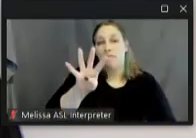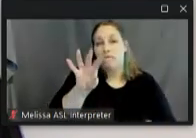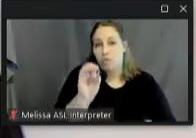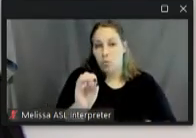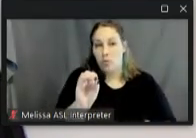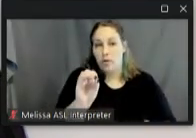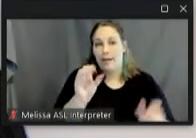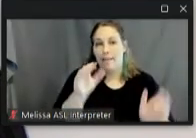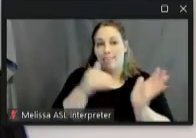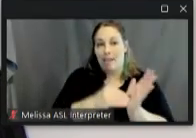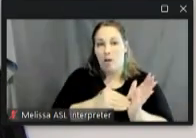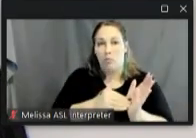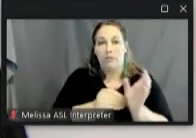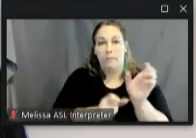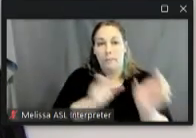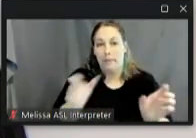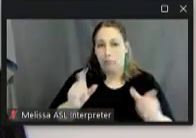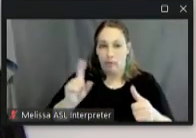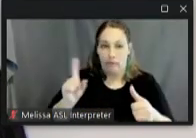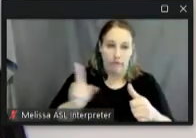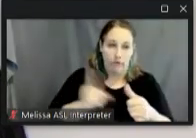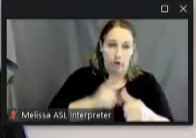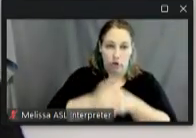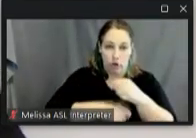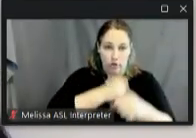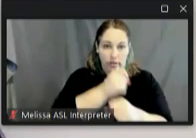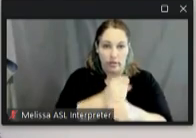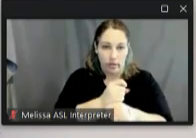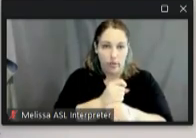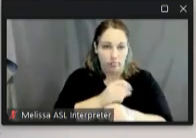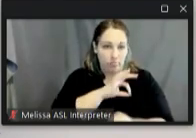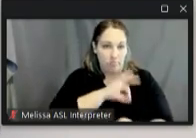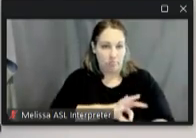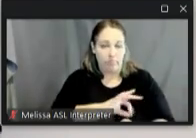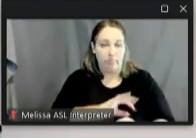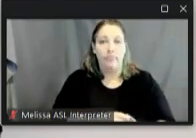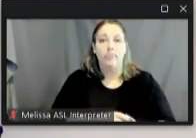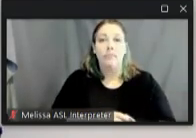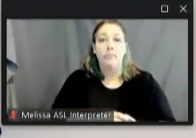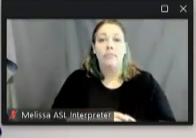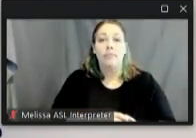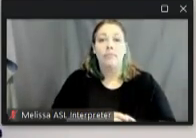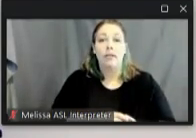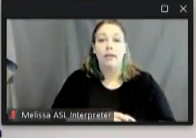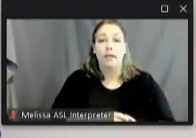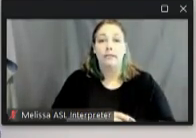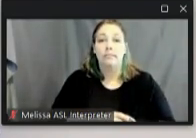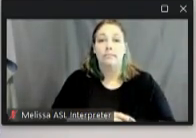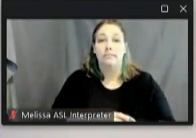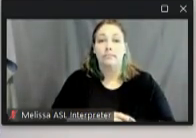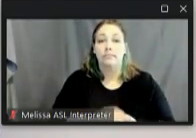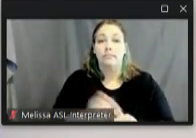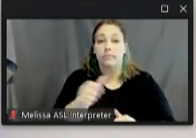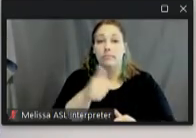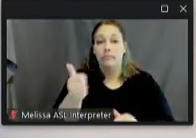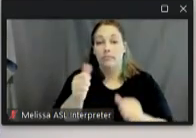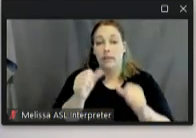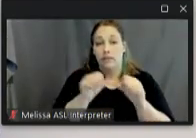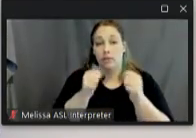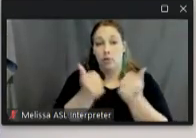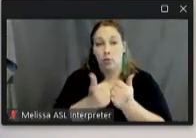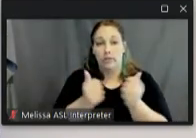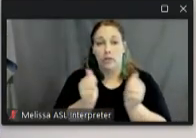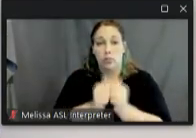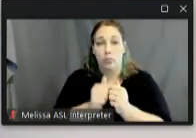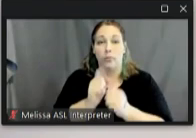de ello es el proyecto realizado por la Asociación Nacional de Sordos de Honduras, que ha elaborado un